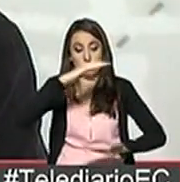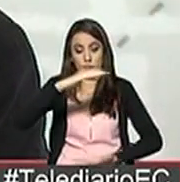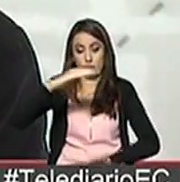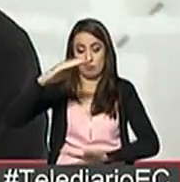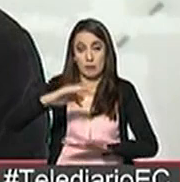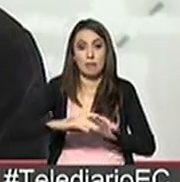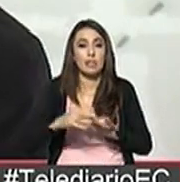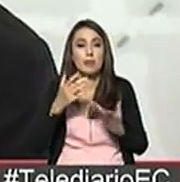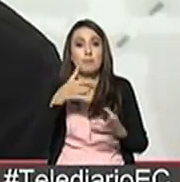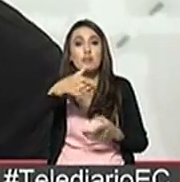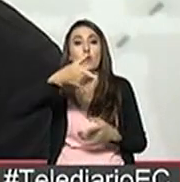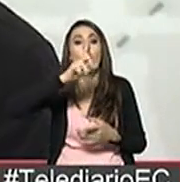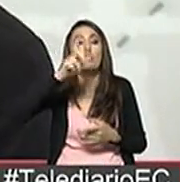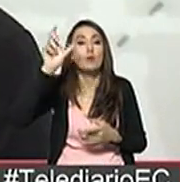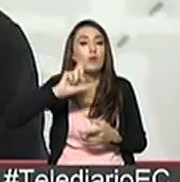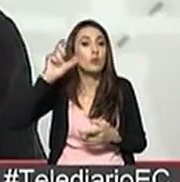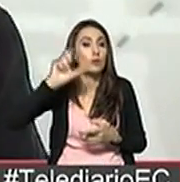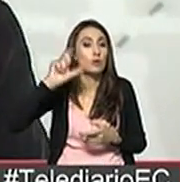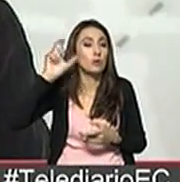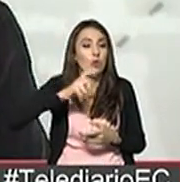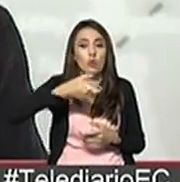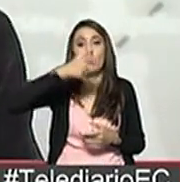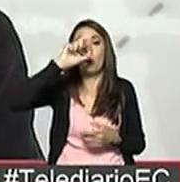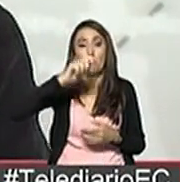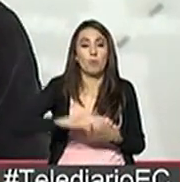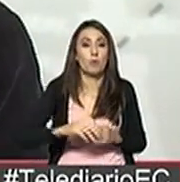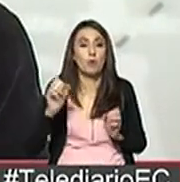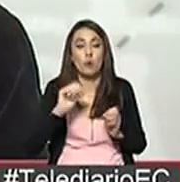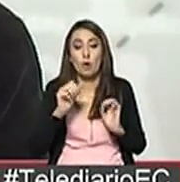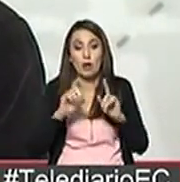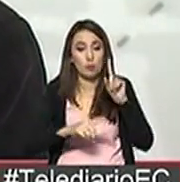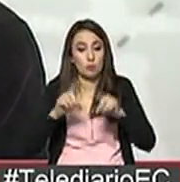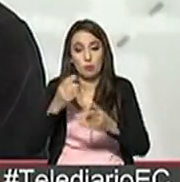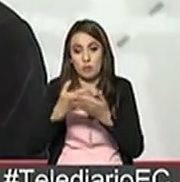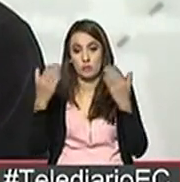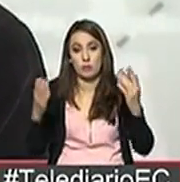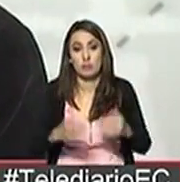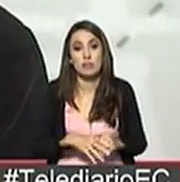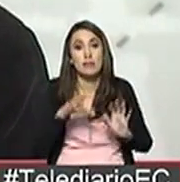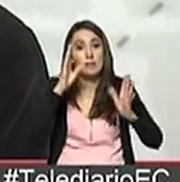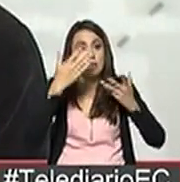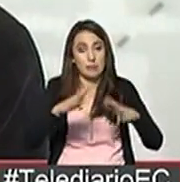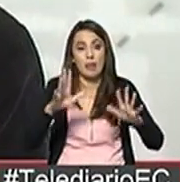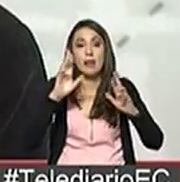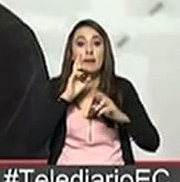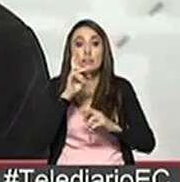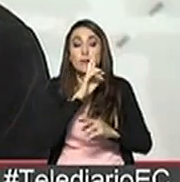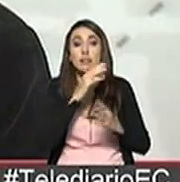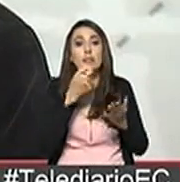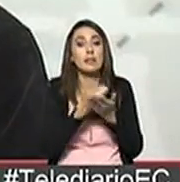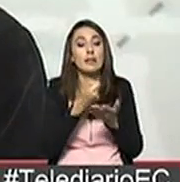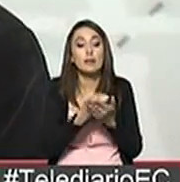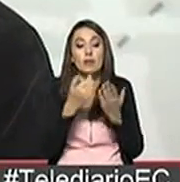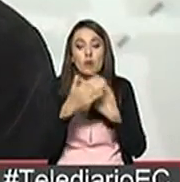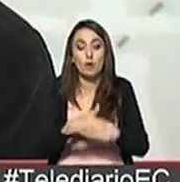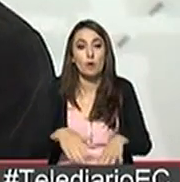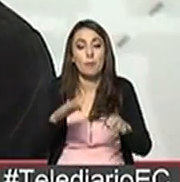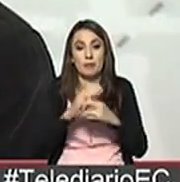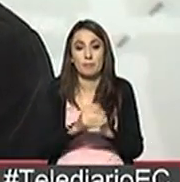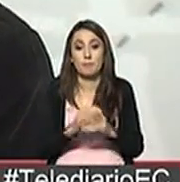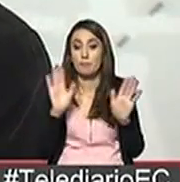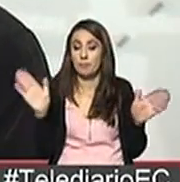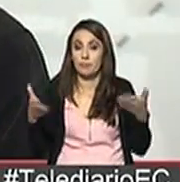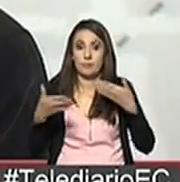va a bajar a $1.50. Exactamente. Y lo que más en realidad nosotros nos beneficia es la